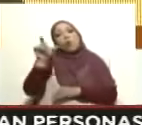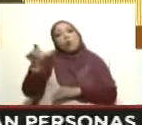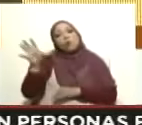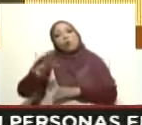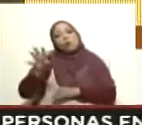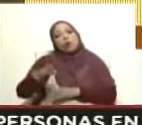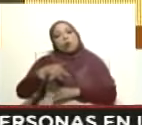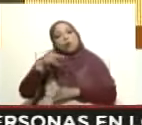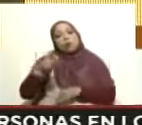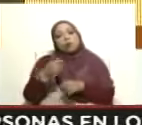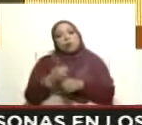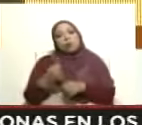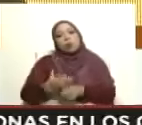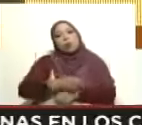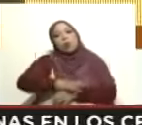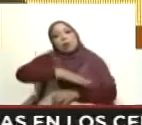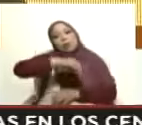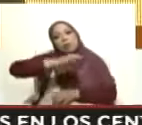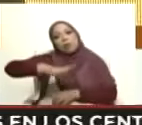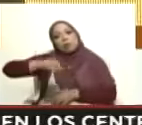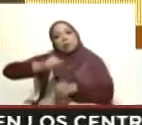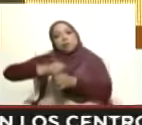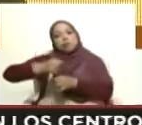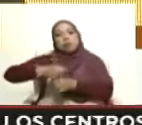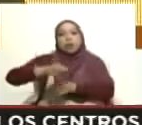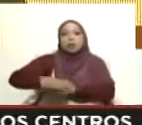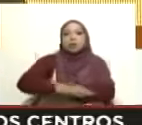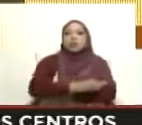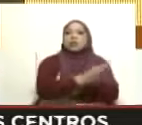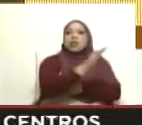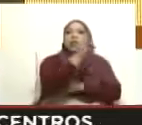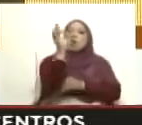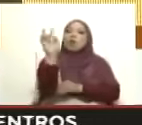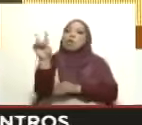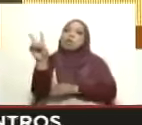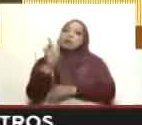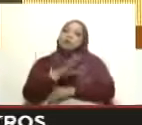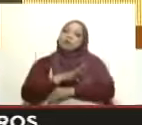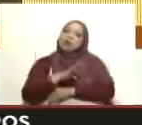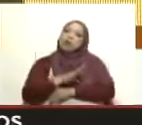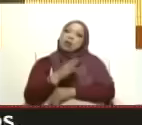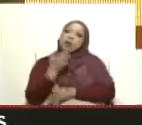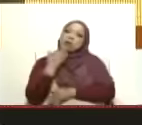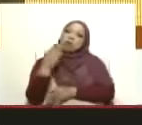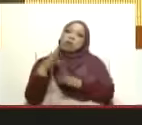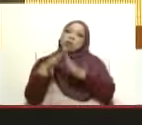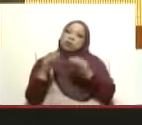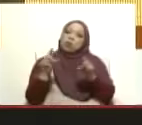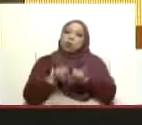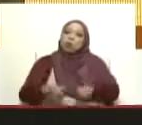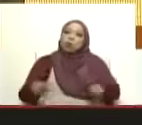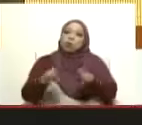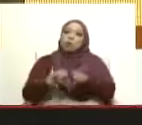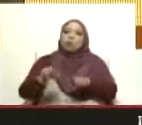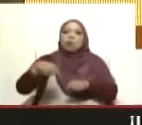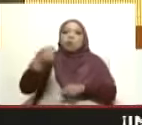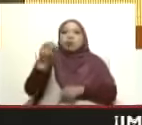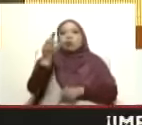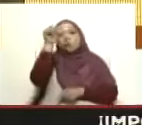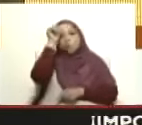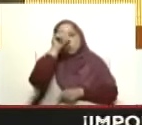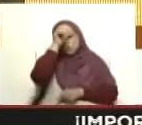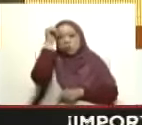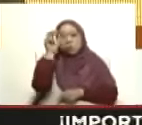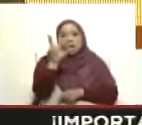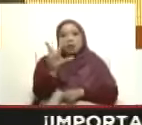mía Ese mar es mío ese cielo sagrado es cielo de Venezuela lo vamos a decir todas y todos el próximo domingo